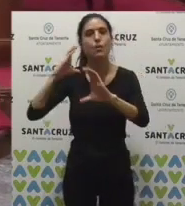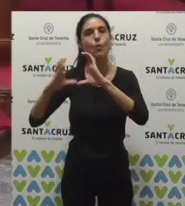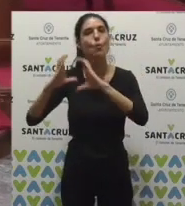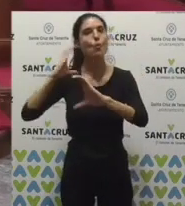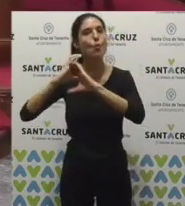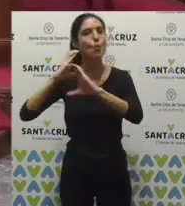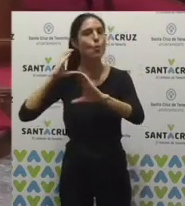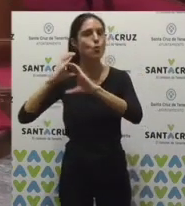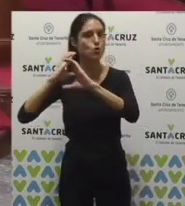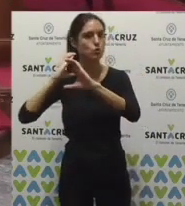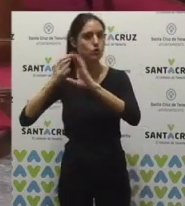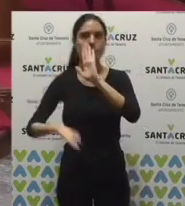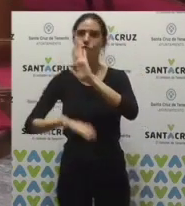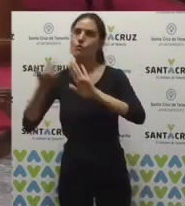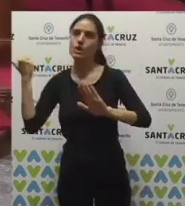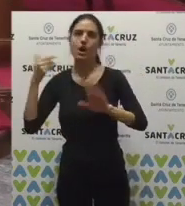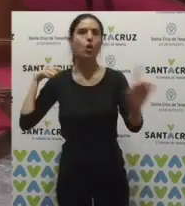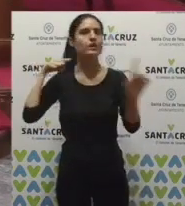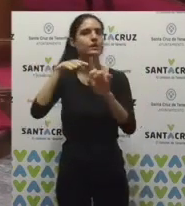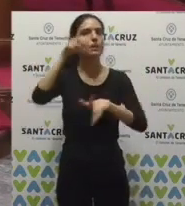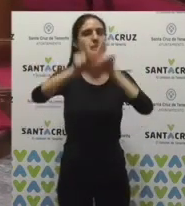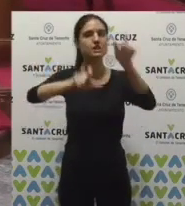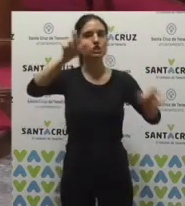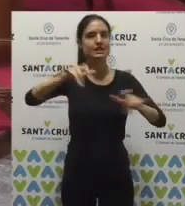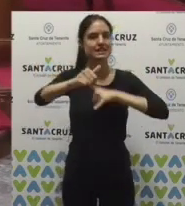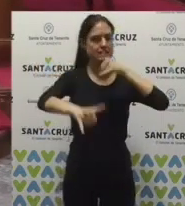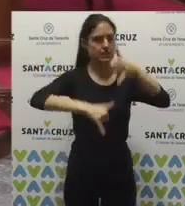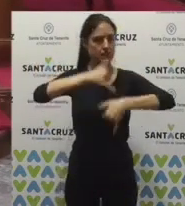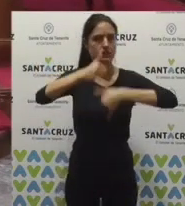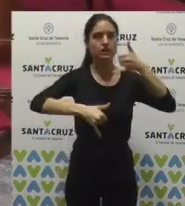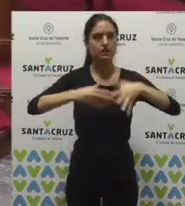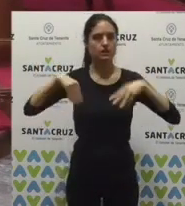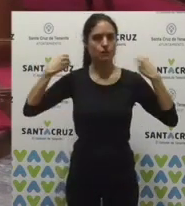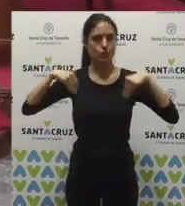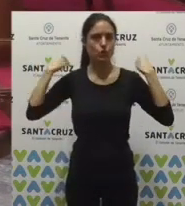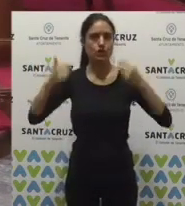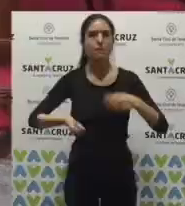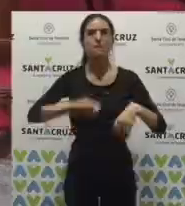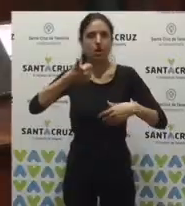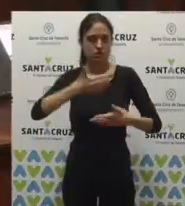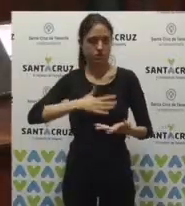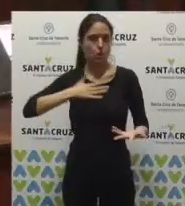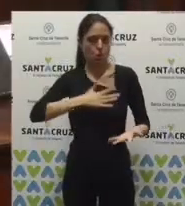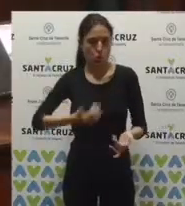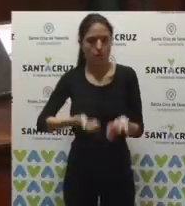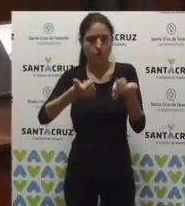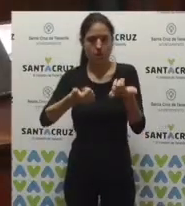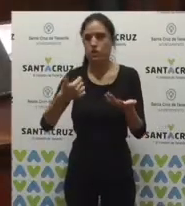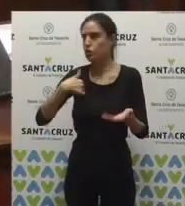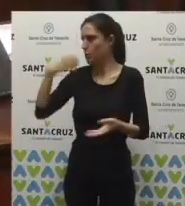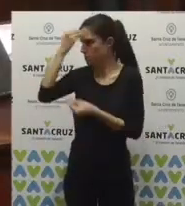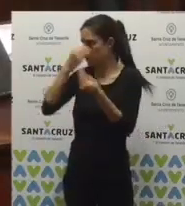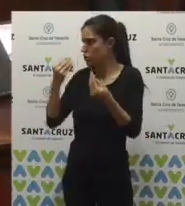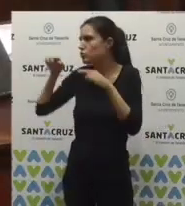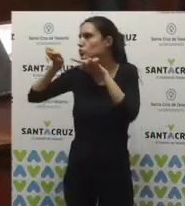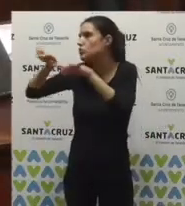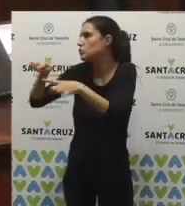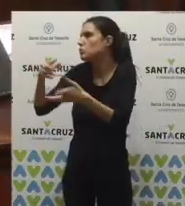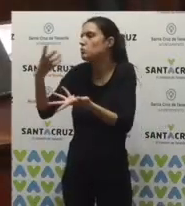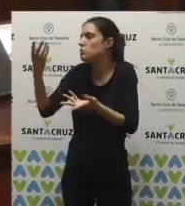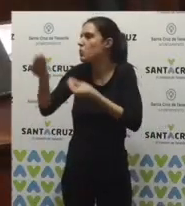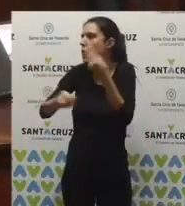comodidad de la zona yo creo que la idea la ha sacado no de las poblaciones del mundo sino que usted la ha sacado de la gestión de este equipo de